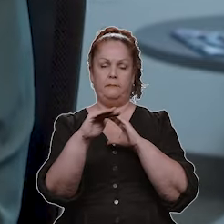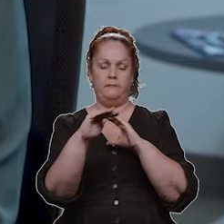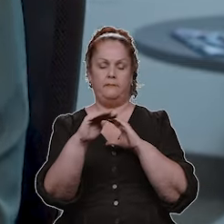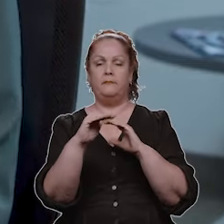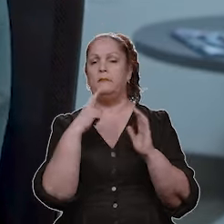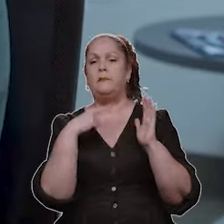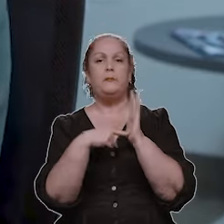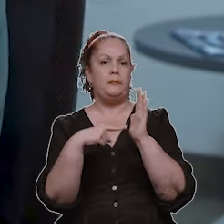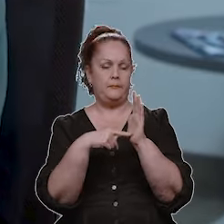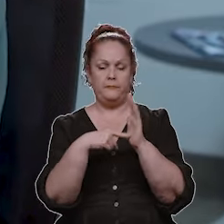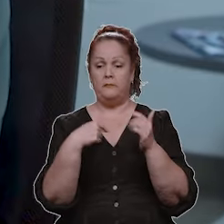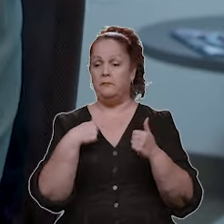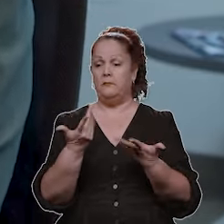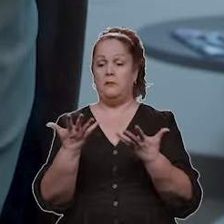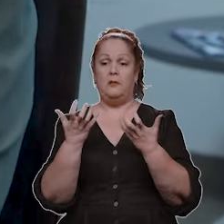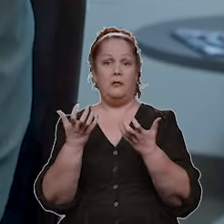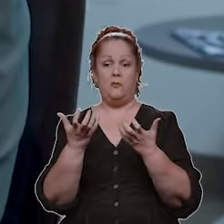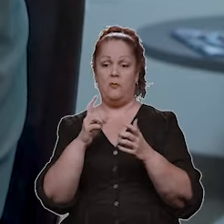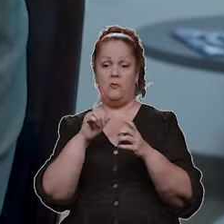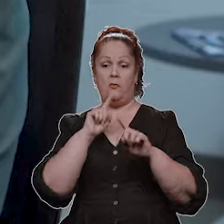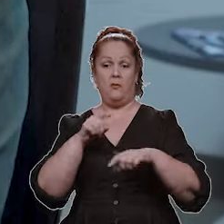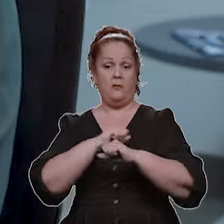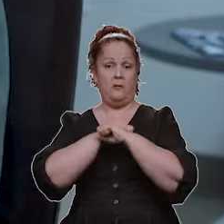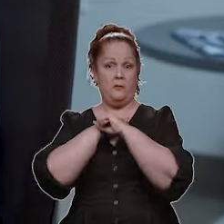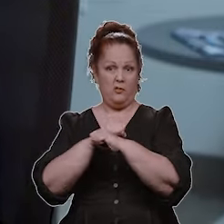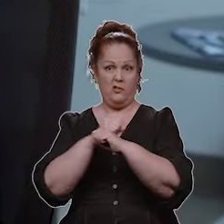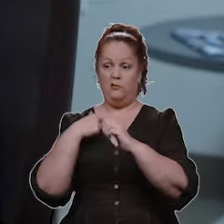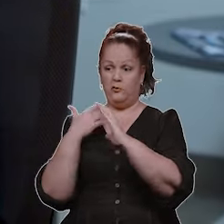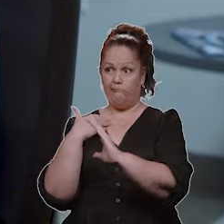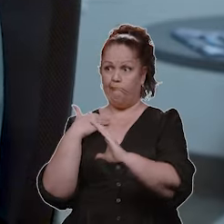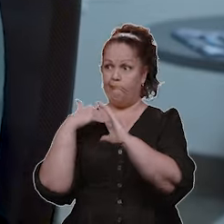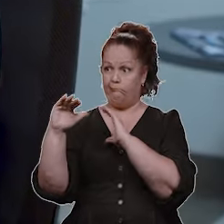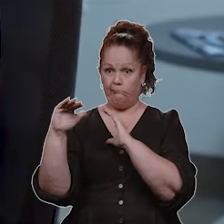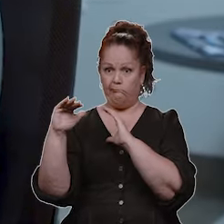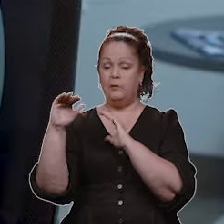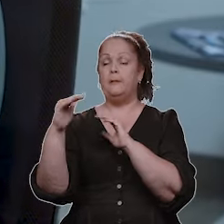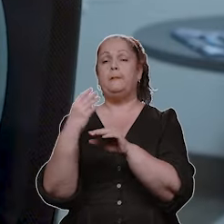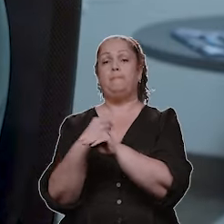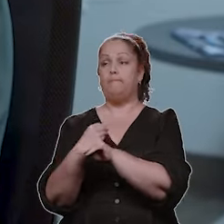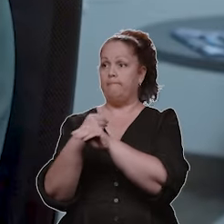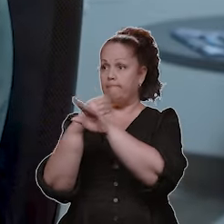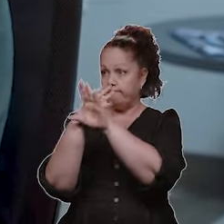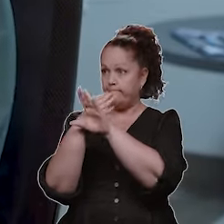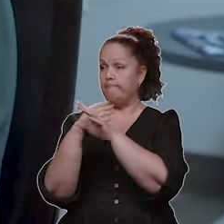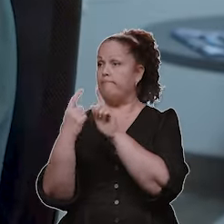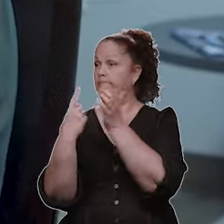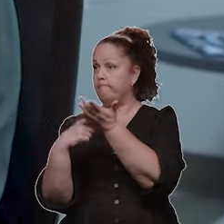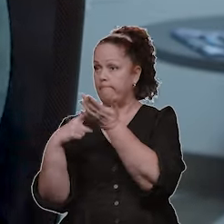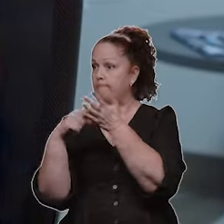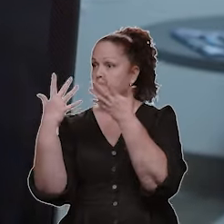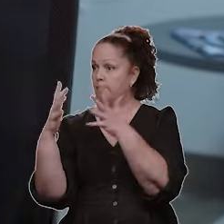electrónico O sea que si una persona solicita una orden de protección mediante el sistema de presentaciones se conecta con el juez la vista se